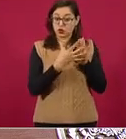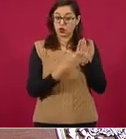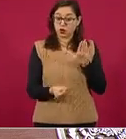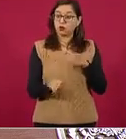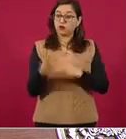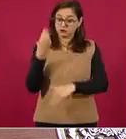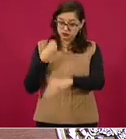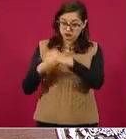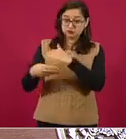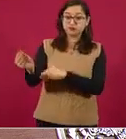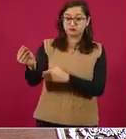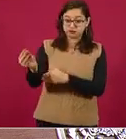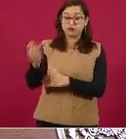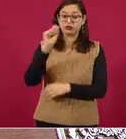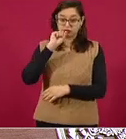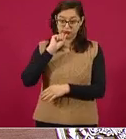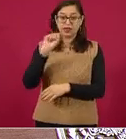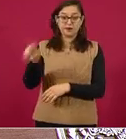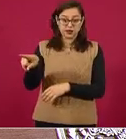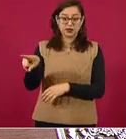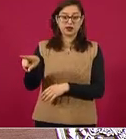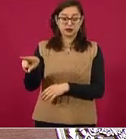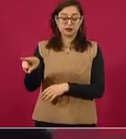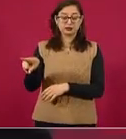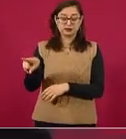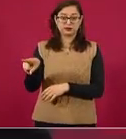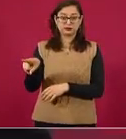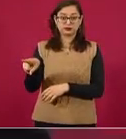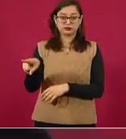ojalá, porque también